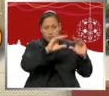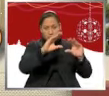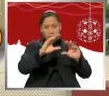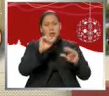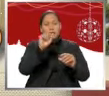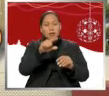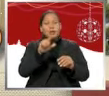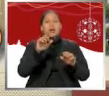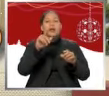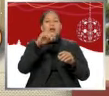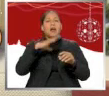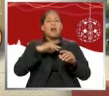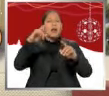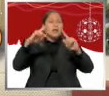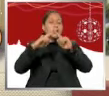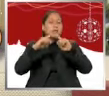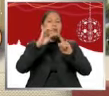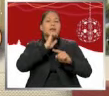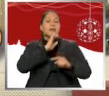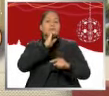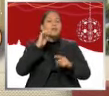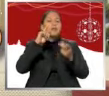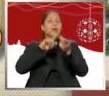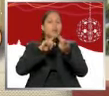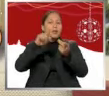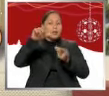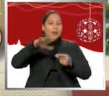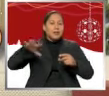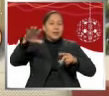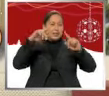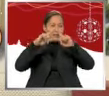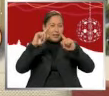existencia de la ermita en el Tepeyac, una ermita ahí,